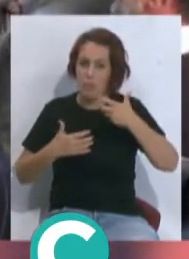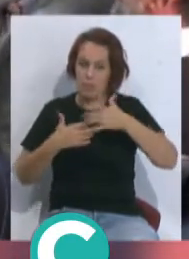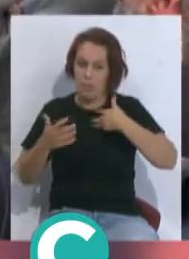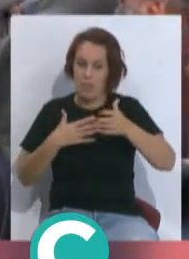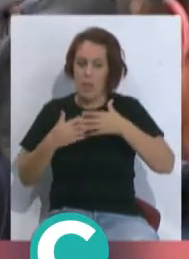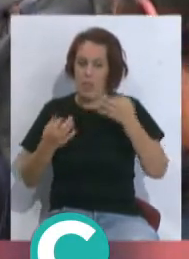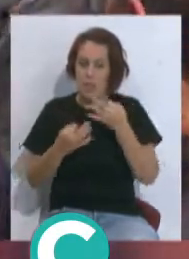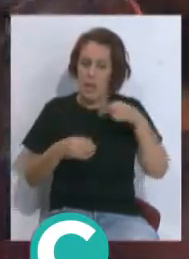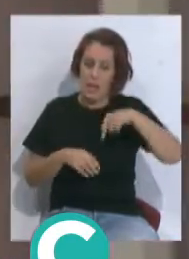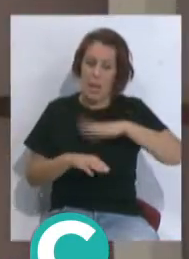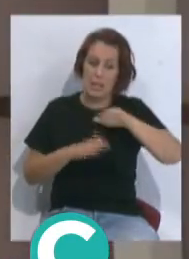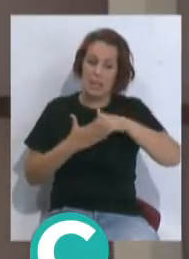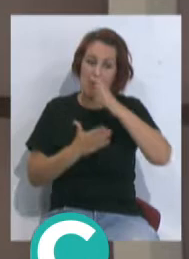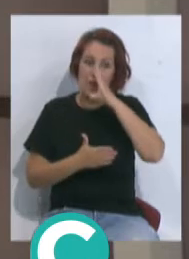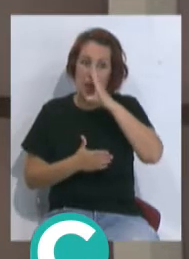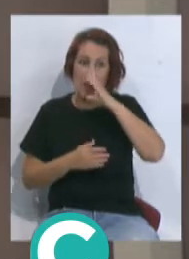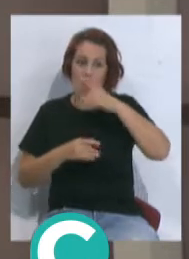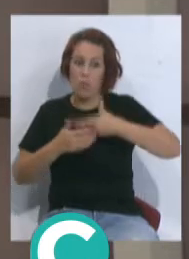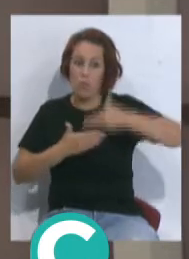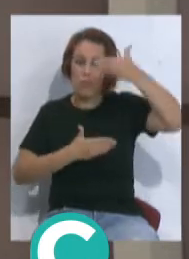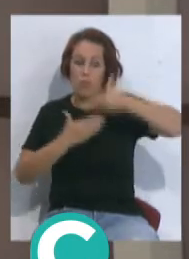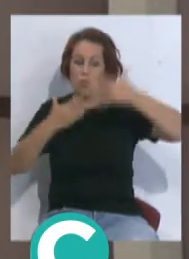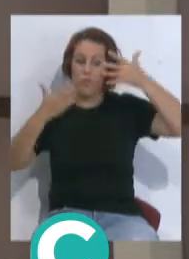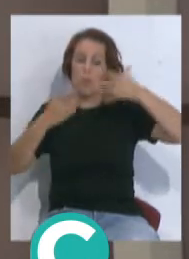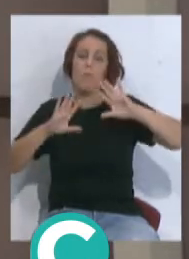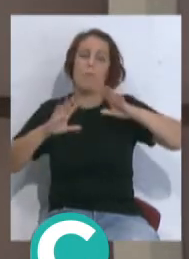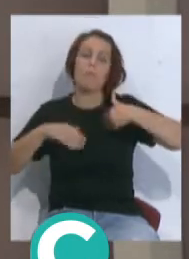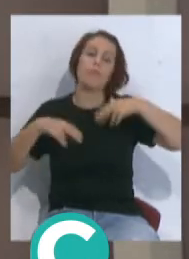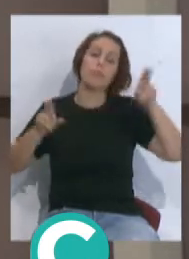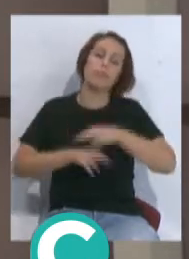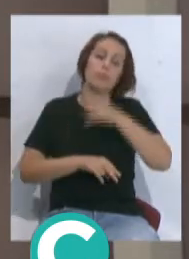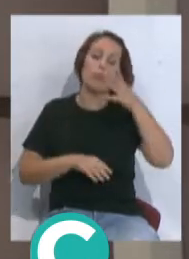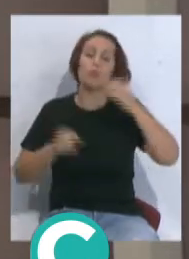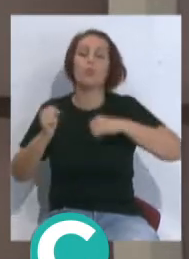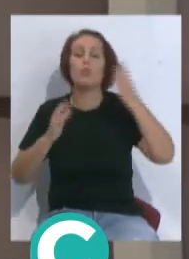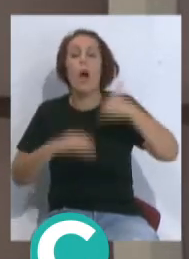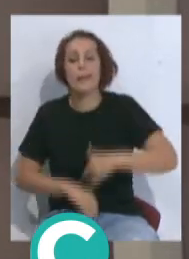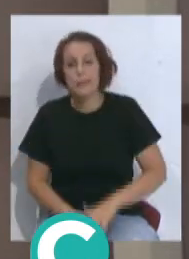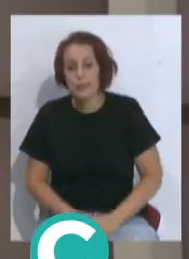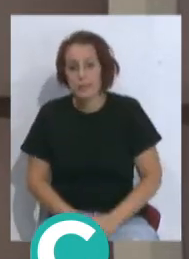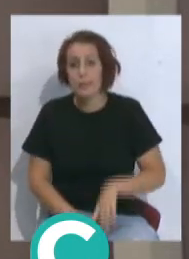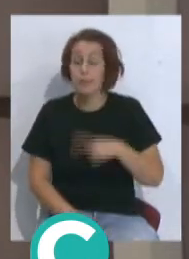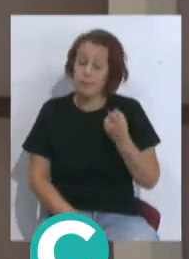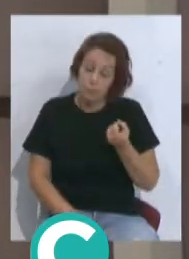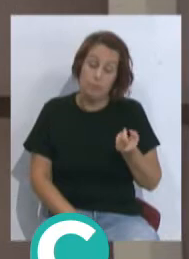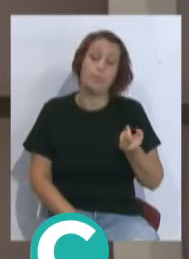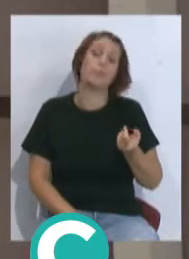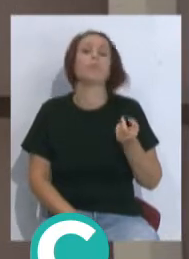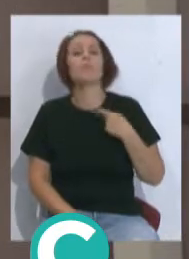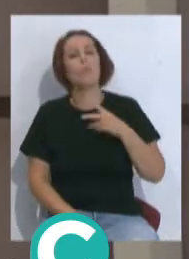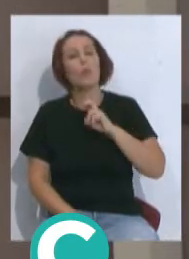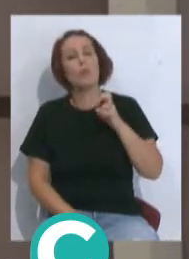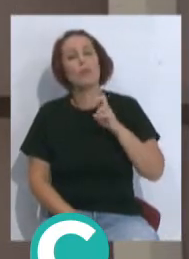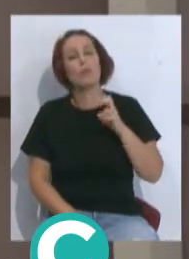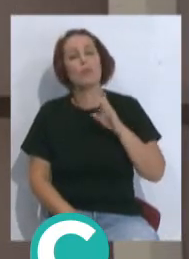un forillo o lo que sea y que se le caiga porque no hay concurso. Ahí es donde está un poco también la historia, ¿no? Y ahí ya metemos otros